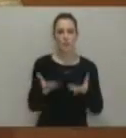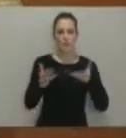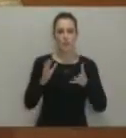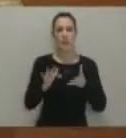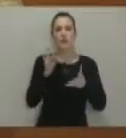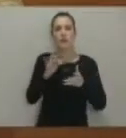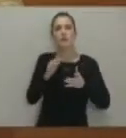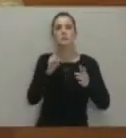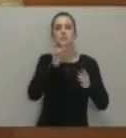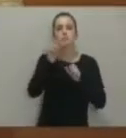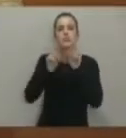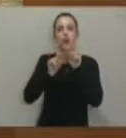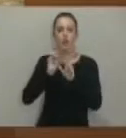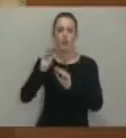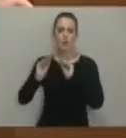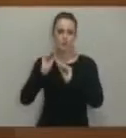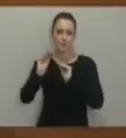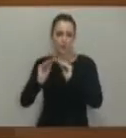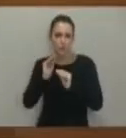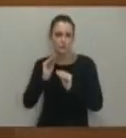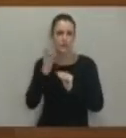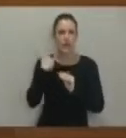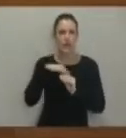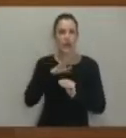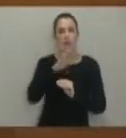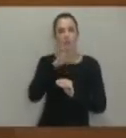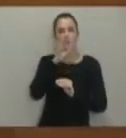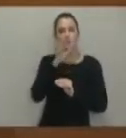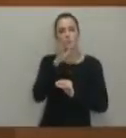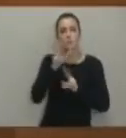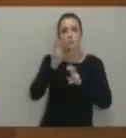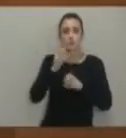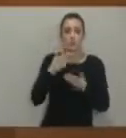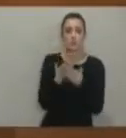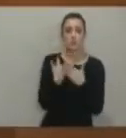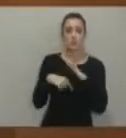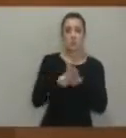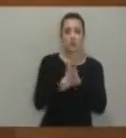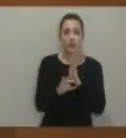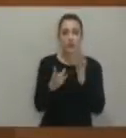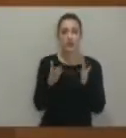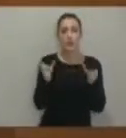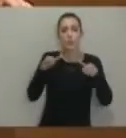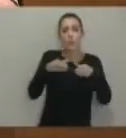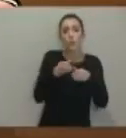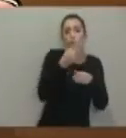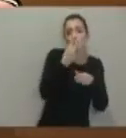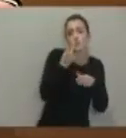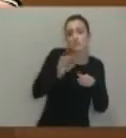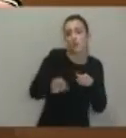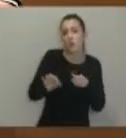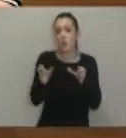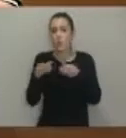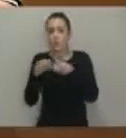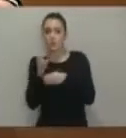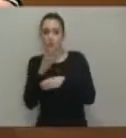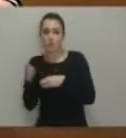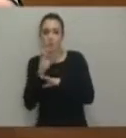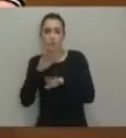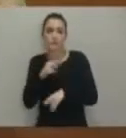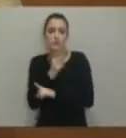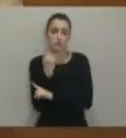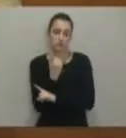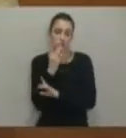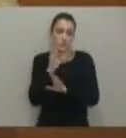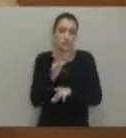preguntas, con una proposición de ley que bloquearon al unísono el Partido Socialista y el Partido Popular, ya en mayo del 2014. Estaríamos